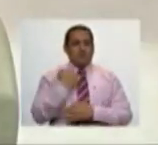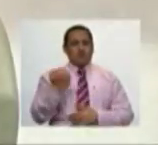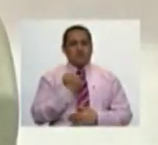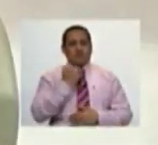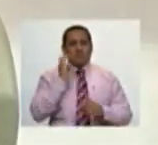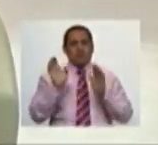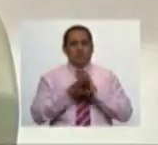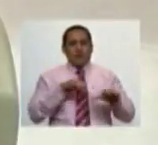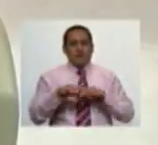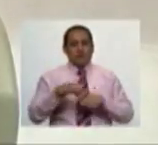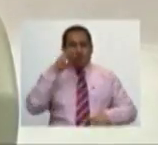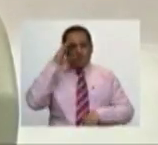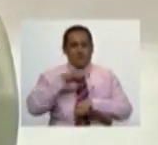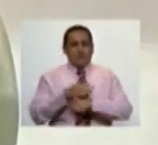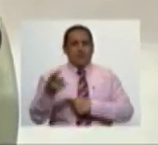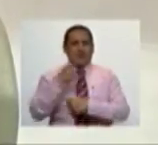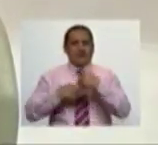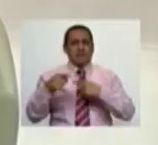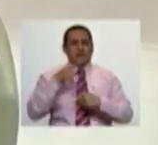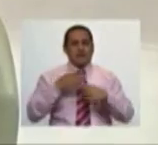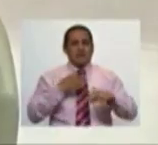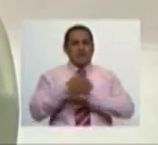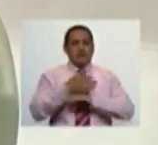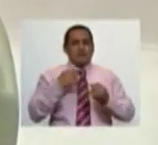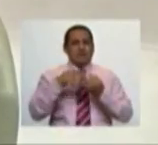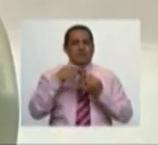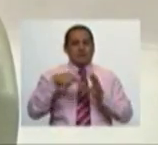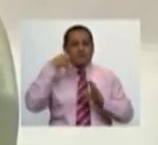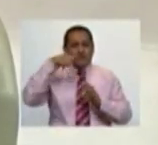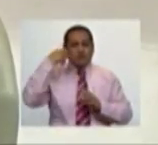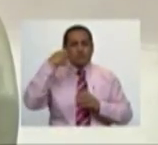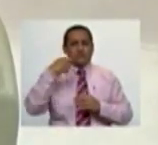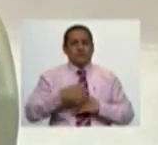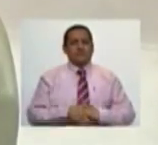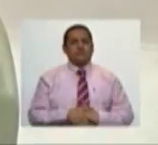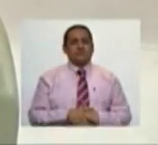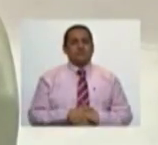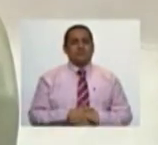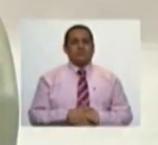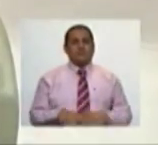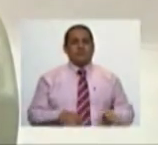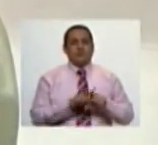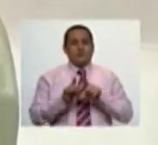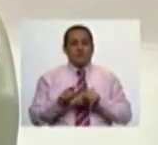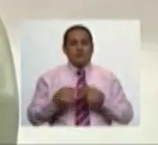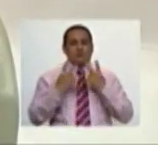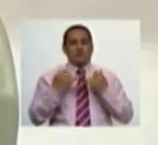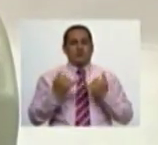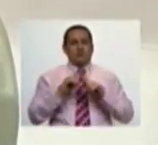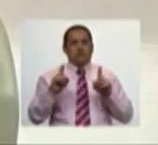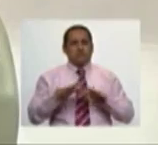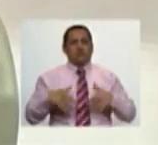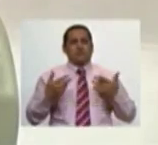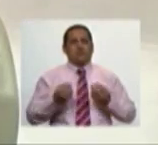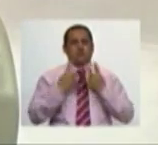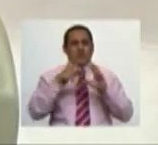es imposible ir hasta una comisaría y regresar y poder acceder a esos videos, ¿no? Efectivamente, ¿no?